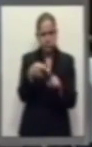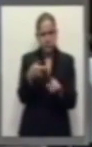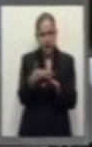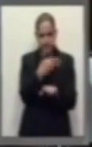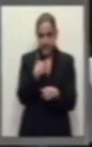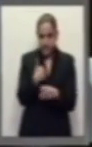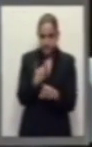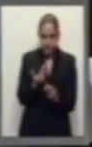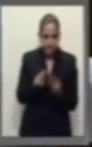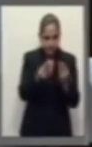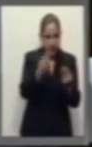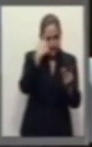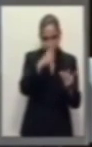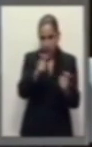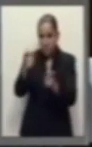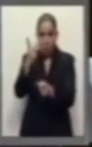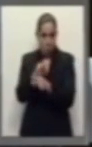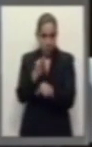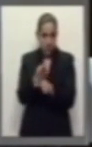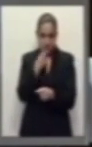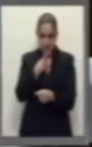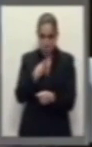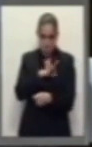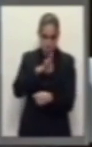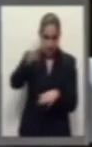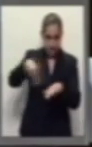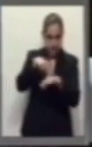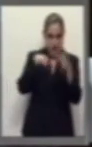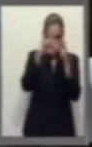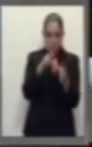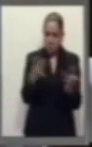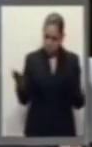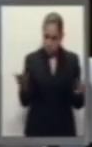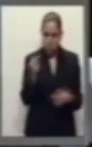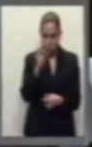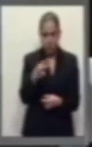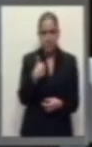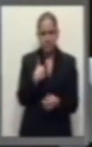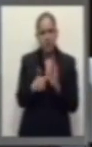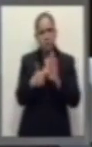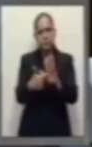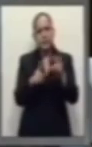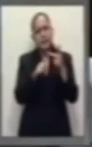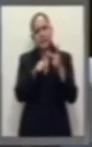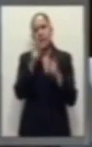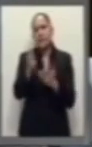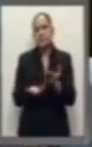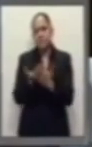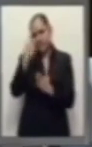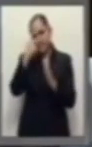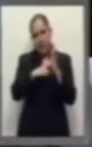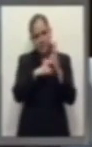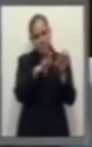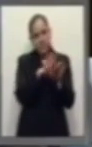dieran turno pero me dan la oportunidad de leerla sólo les diré que se trata de una reforma a la ley general de